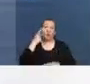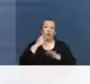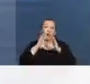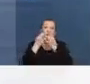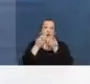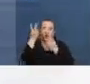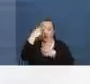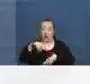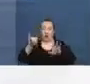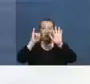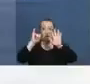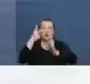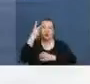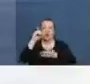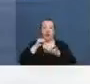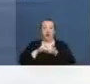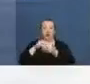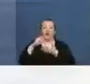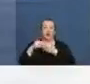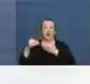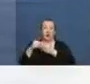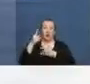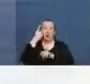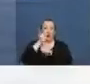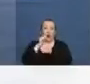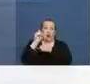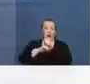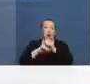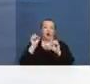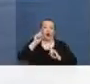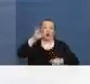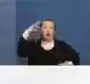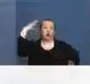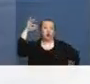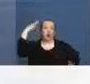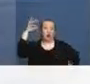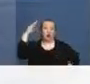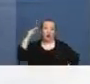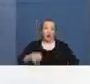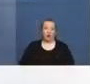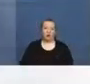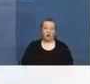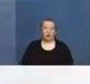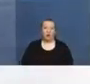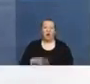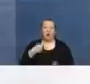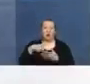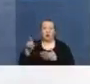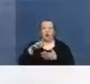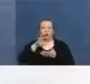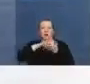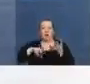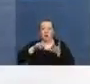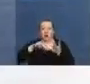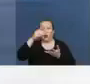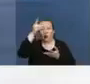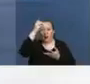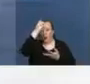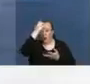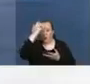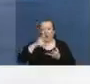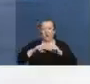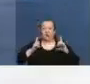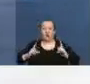hijos que gane veinte mil dólares anuales a un soltero que se permite descontar gastos de educación salud vestimenta un alto porcentaje